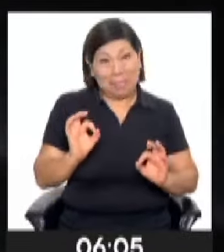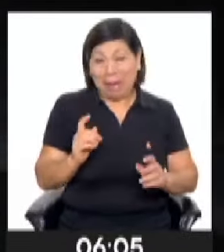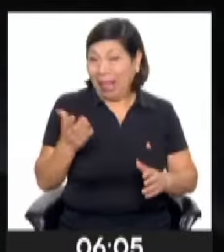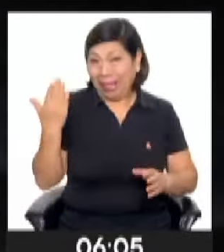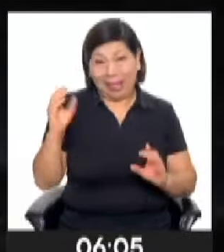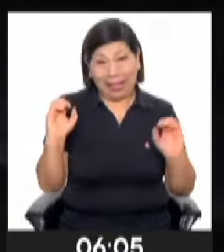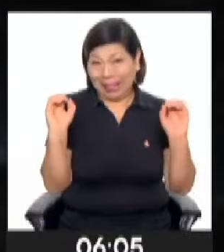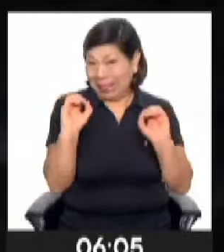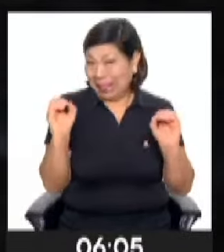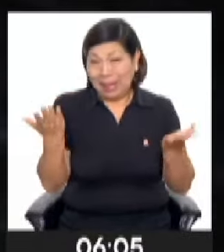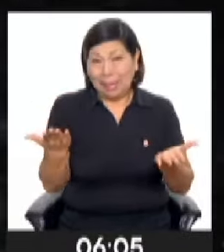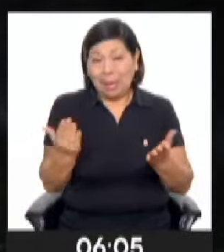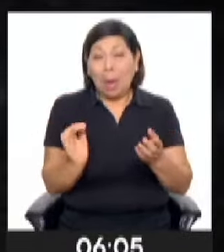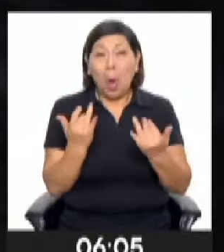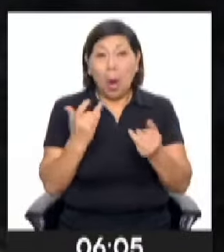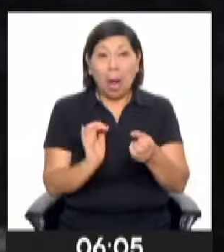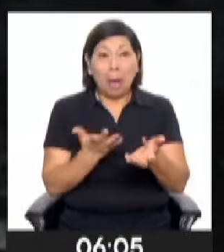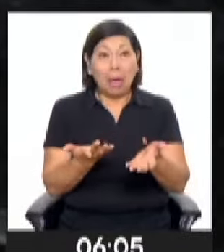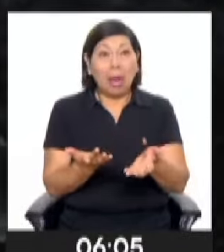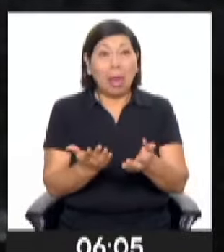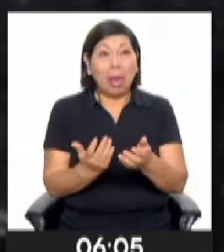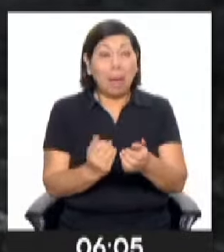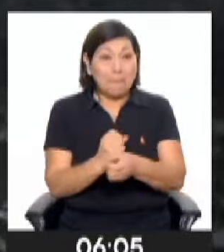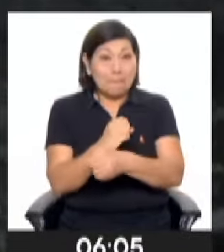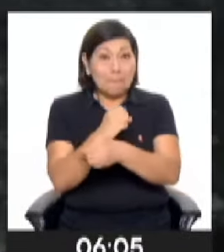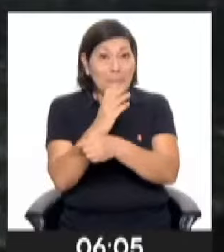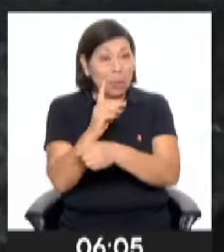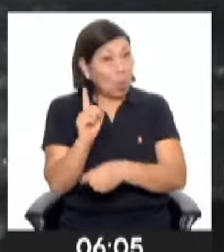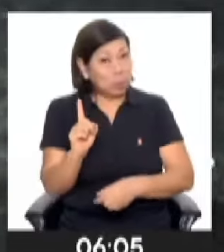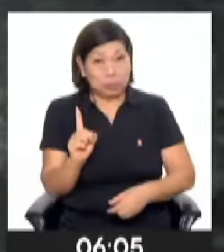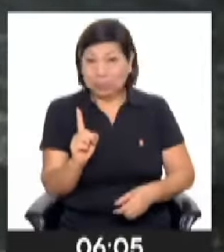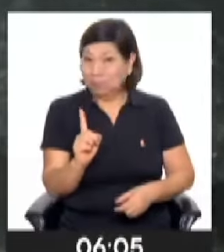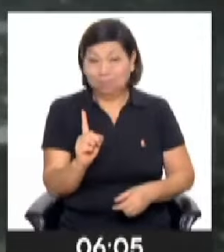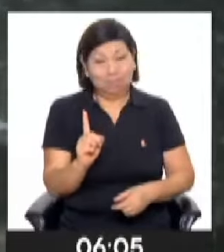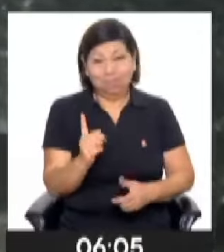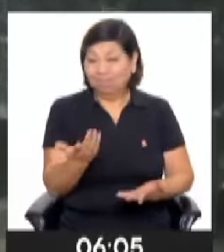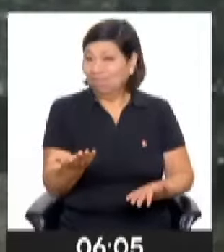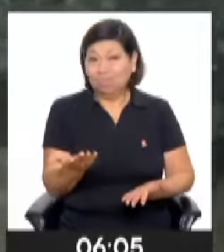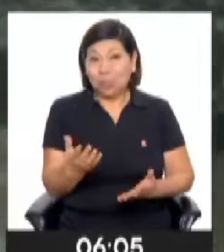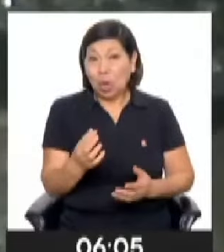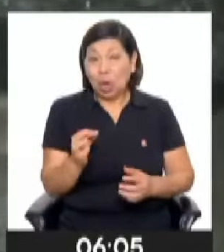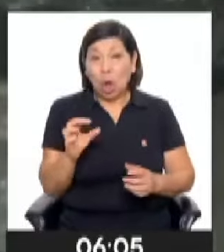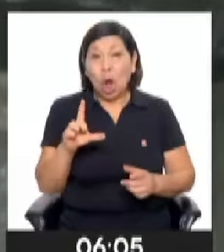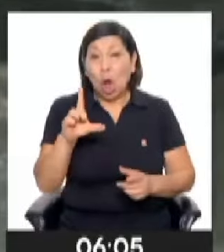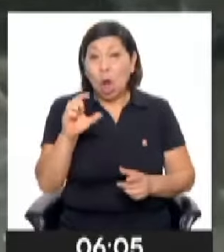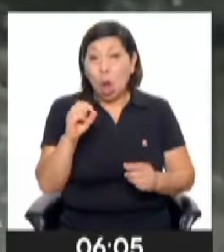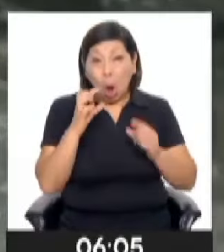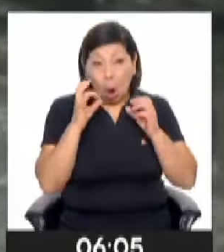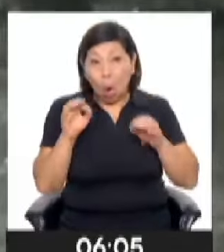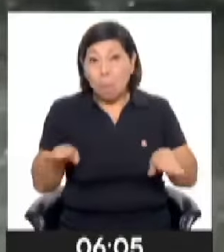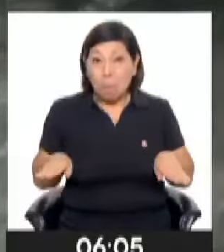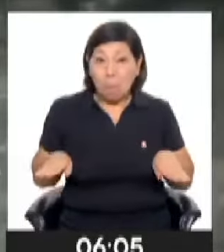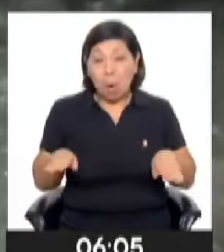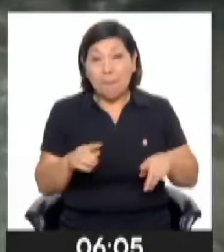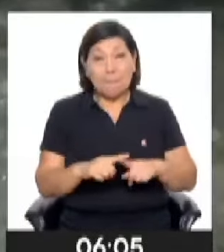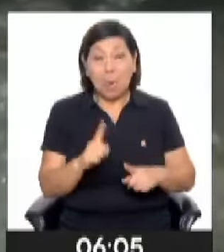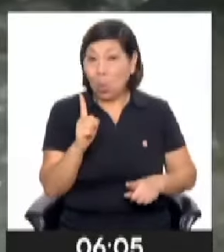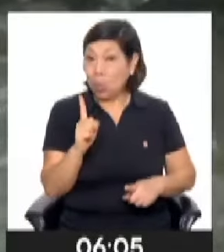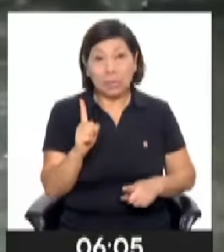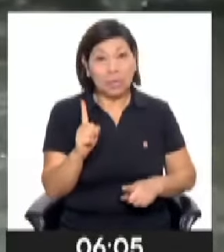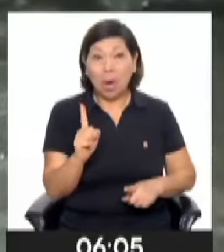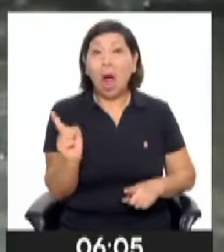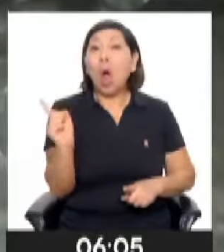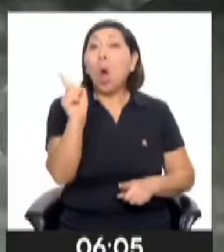porque hemos estado en horas de la madrugada, compañeros, y no es el único lobo marino que hay aquí muy cerca. Lamentablemente,